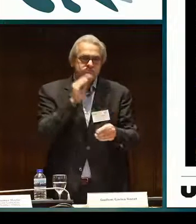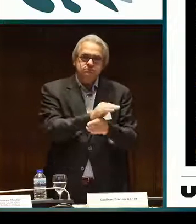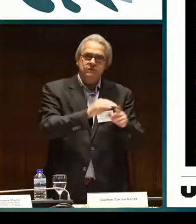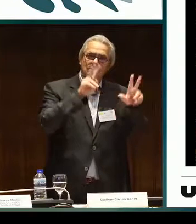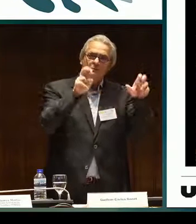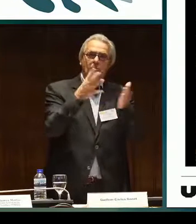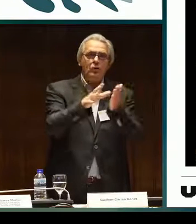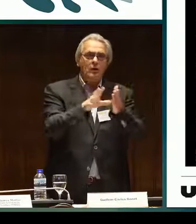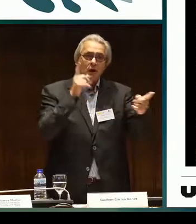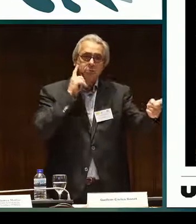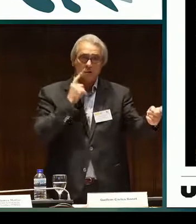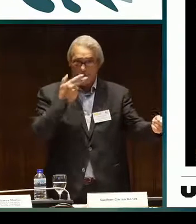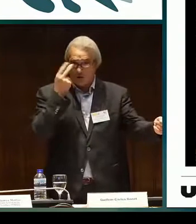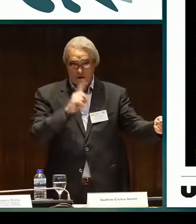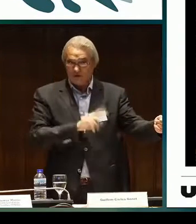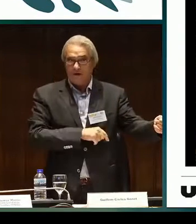financiación y apoyo.